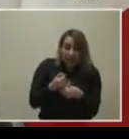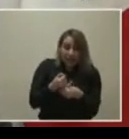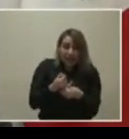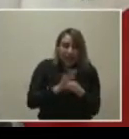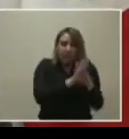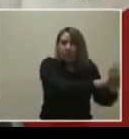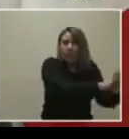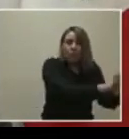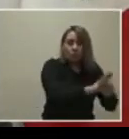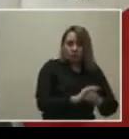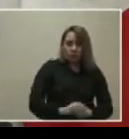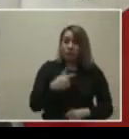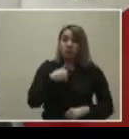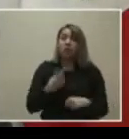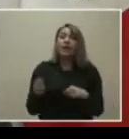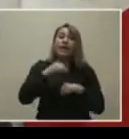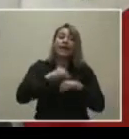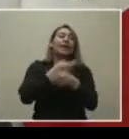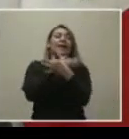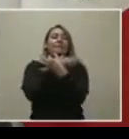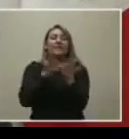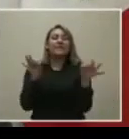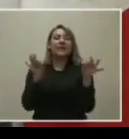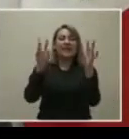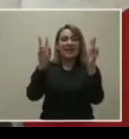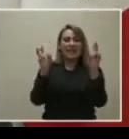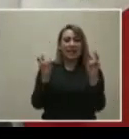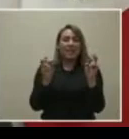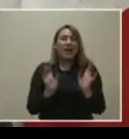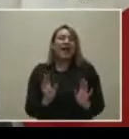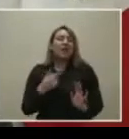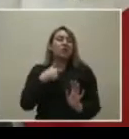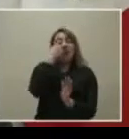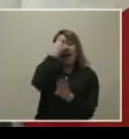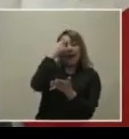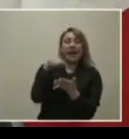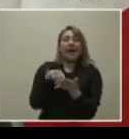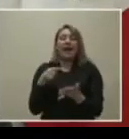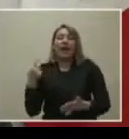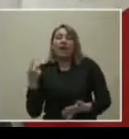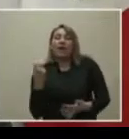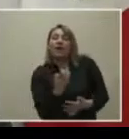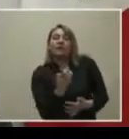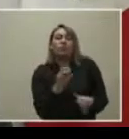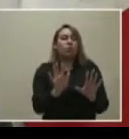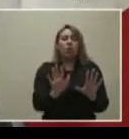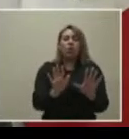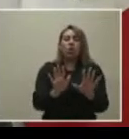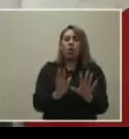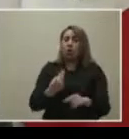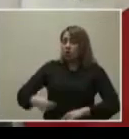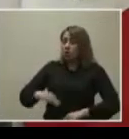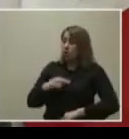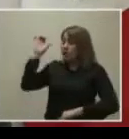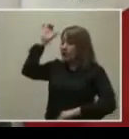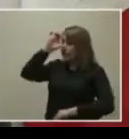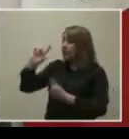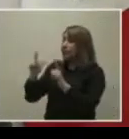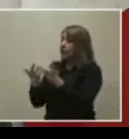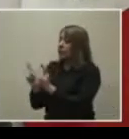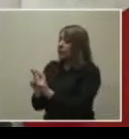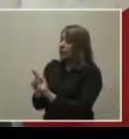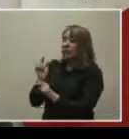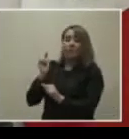Solamente quería comentar, para no caer en un tema especulativo, de que es la línea fuerte o hay un dato científico que nos vincule el